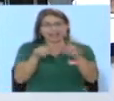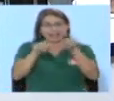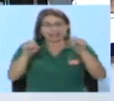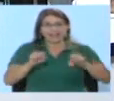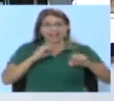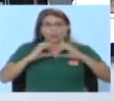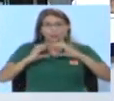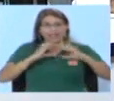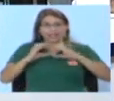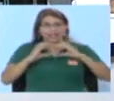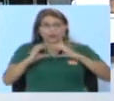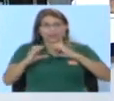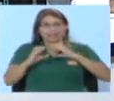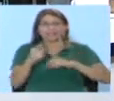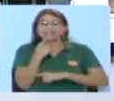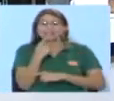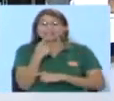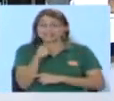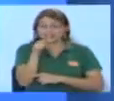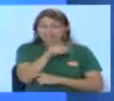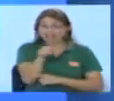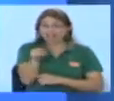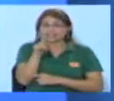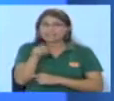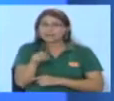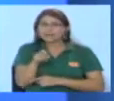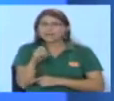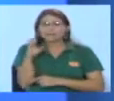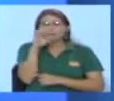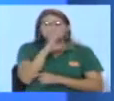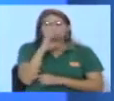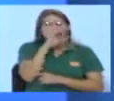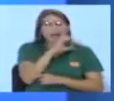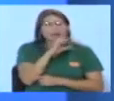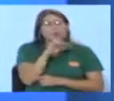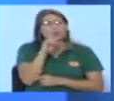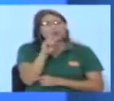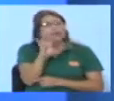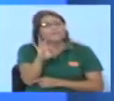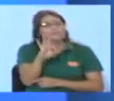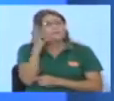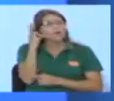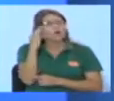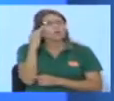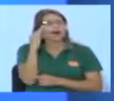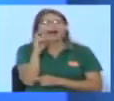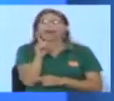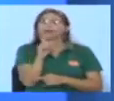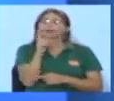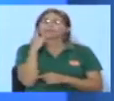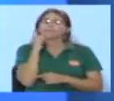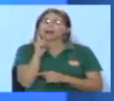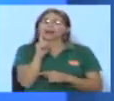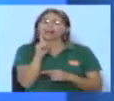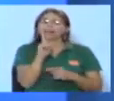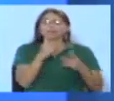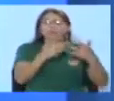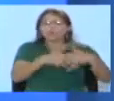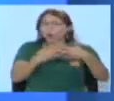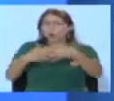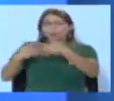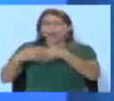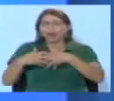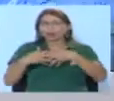se indica que se debe buscar una fórmula, ¿verdad? No donde los operadores pierdan, pero donde fuera un servicio bastante universal,